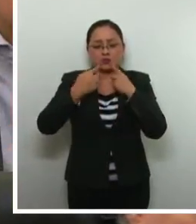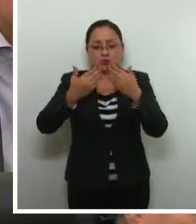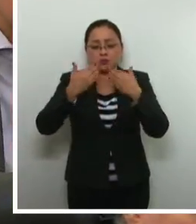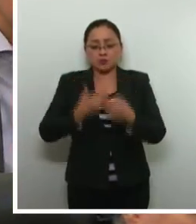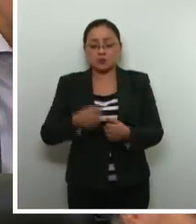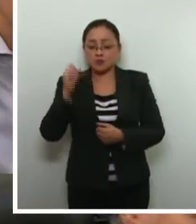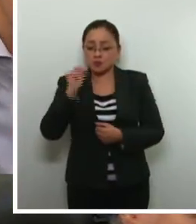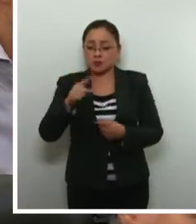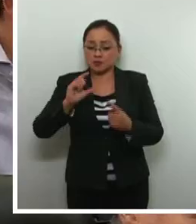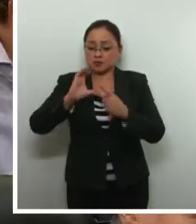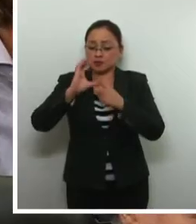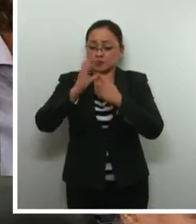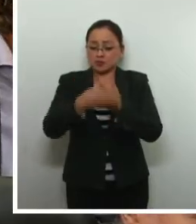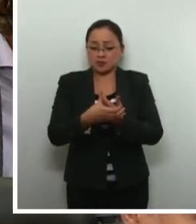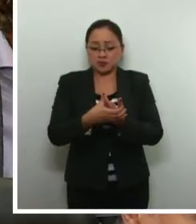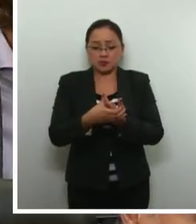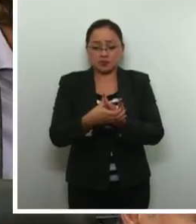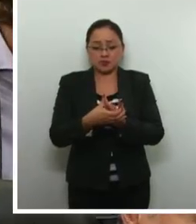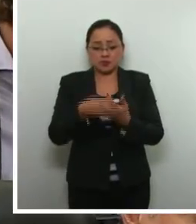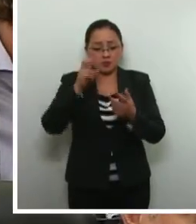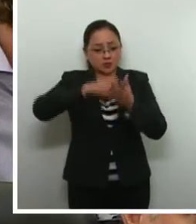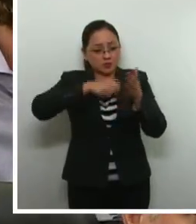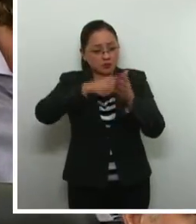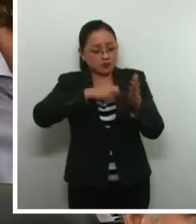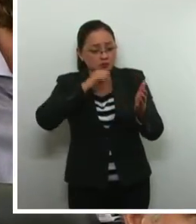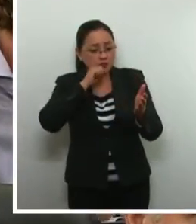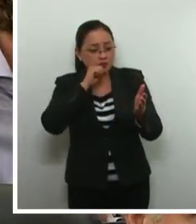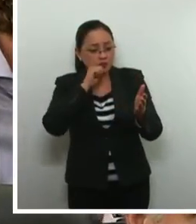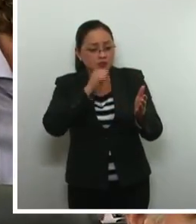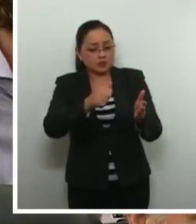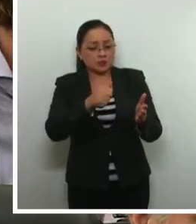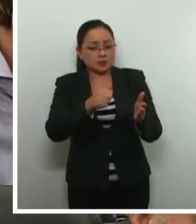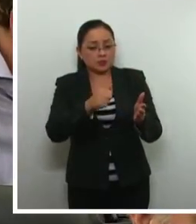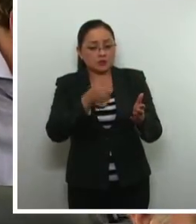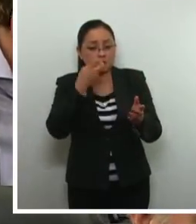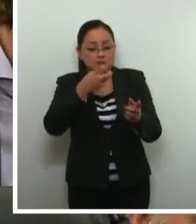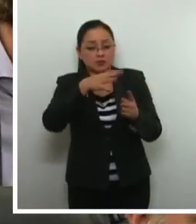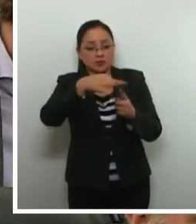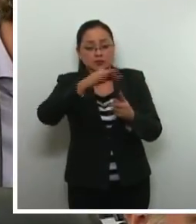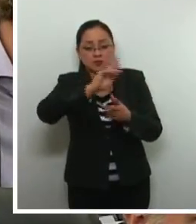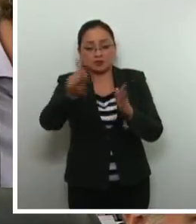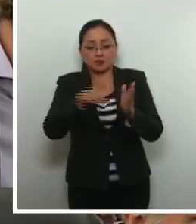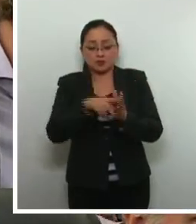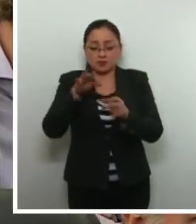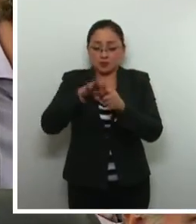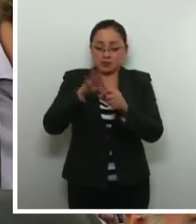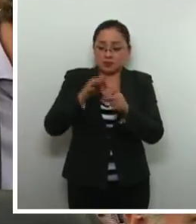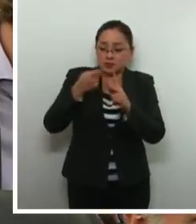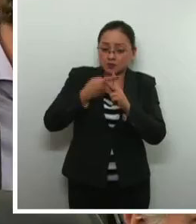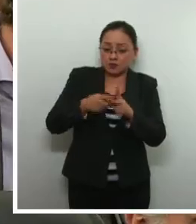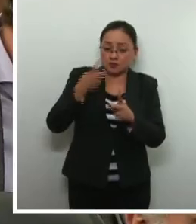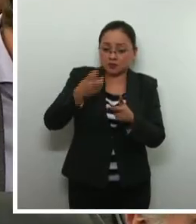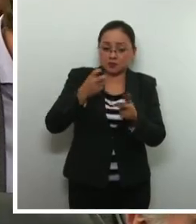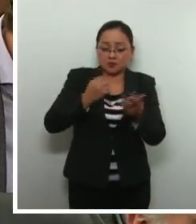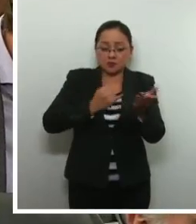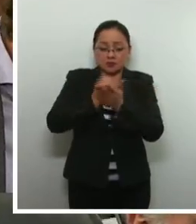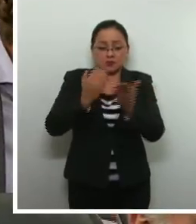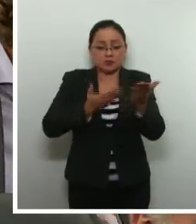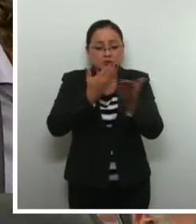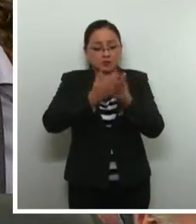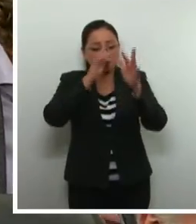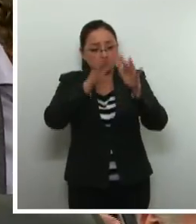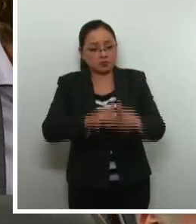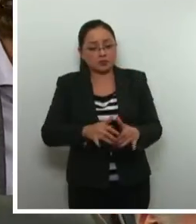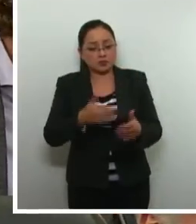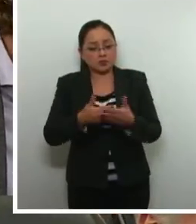la comisión no modificó en esa reserva que fue votada al inicio los textos del dictamen,